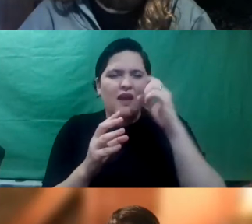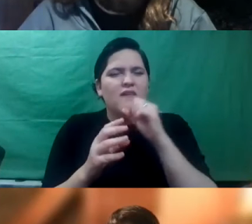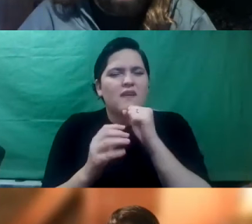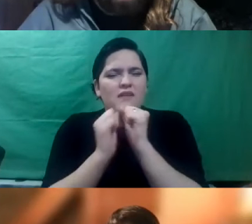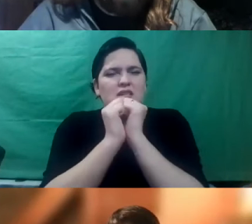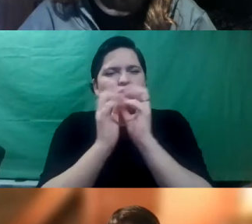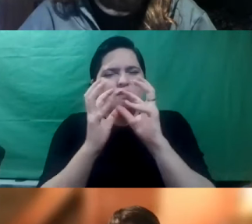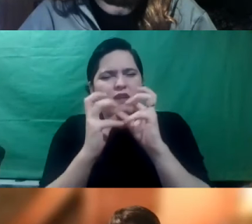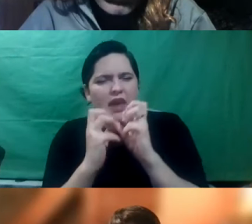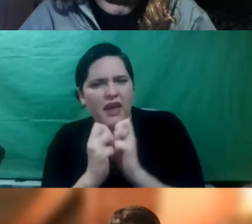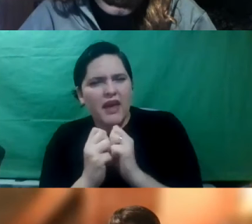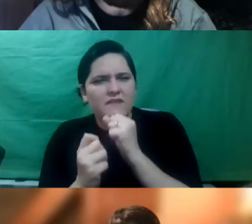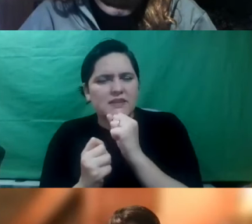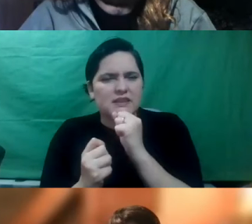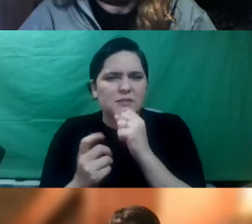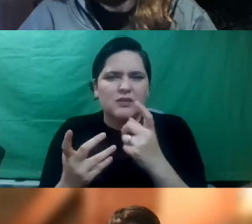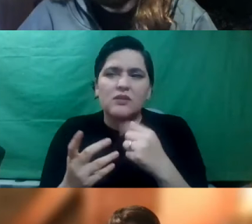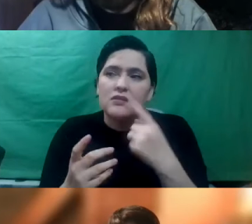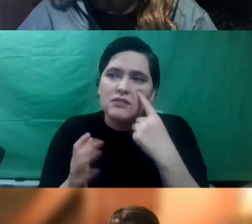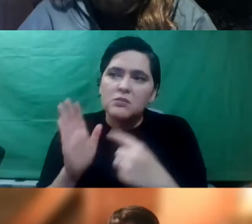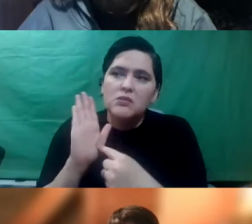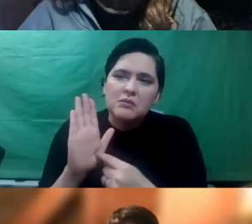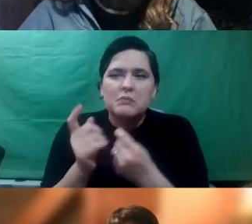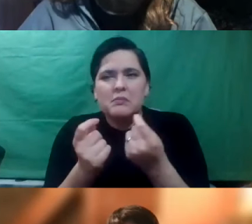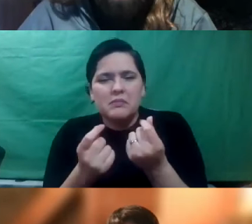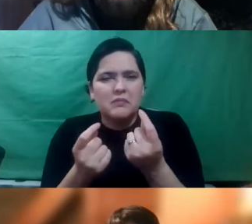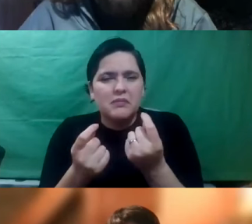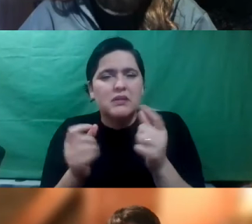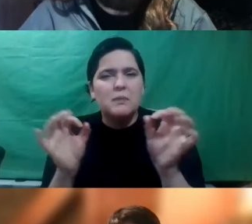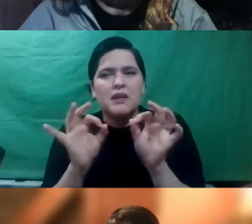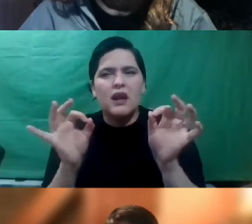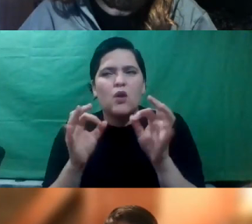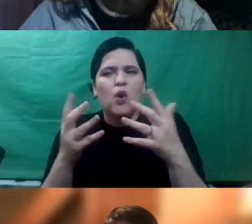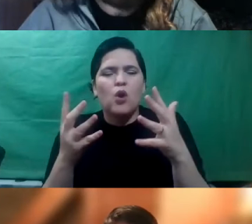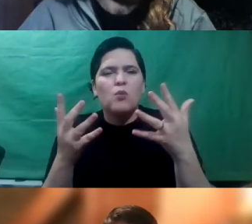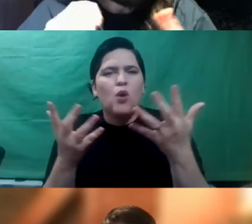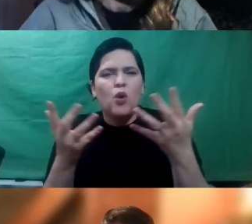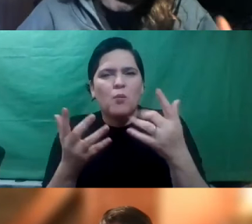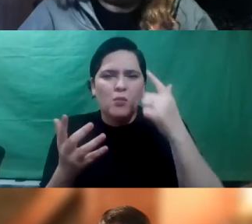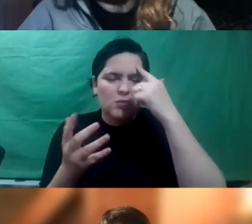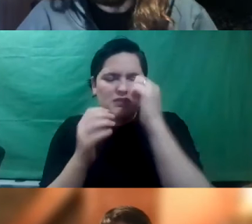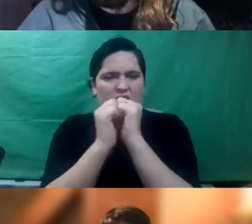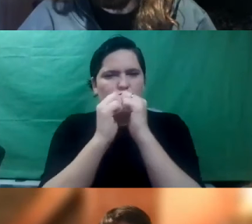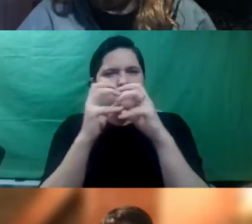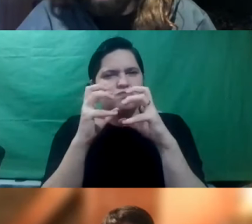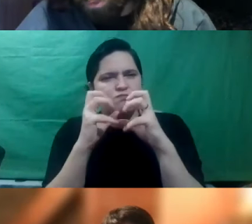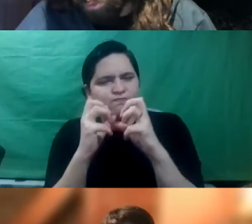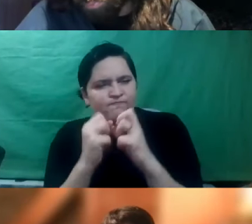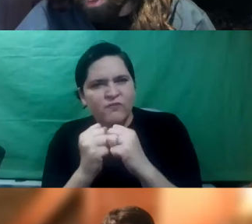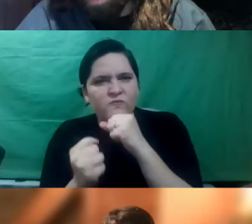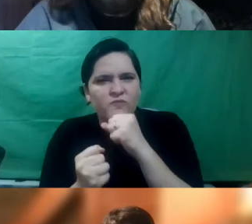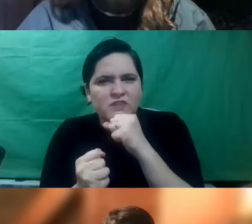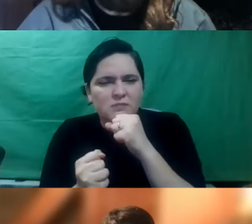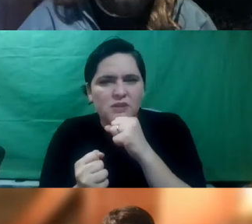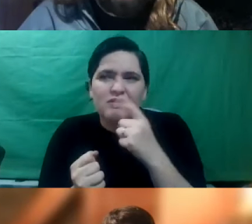semejante a la que les acabo de mostrar, pero en este caso para tratar de explicar mecanismos involucrados en el envejecimiento. Pero creo que